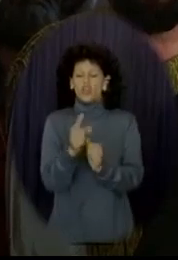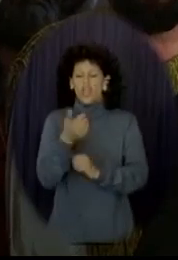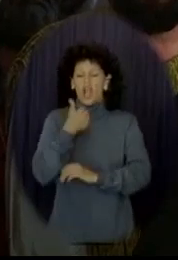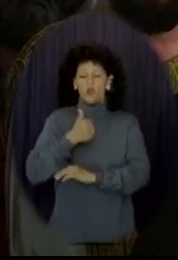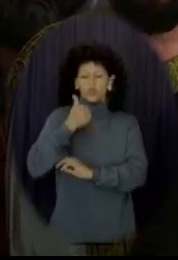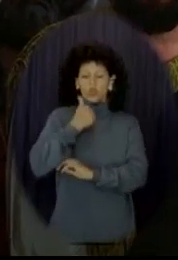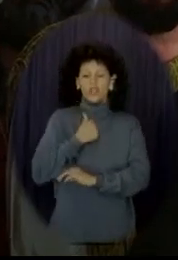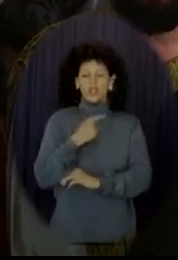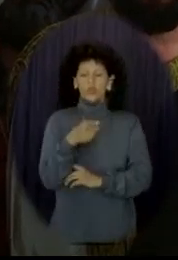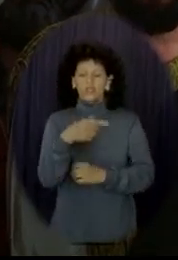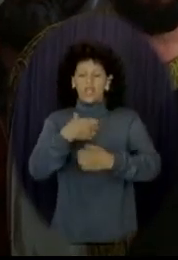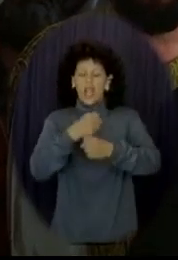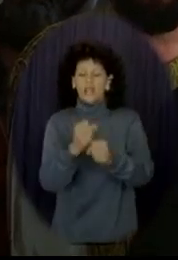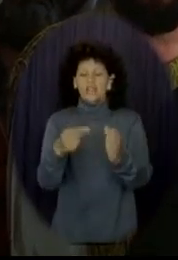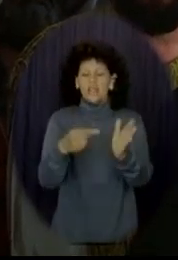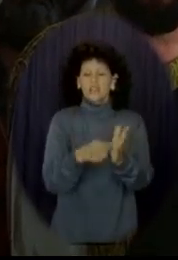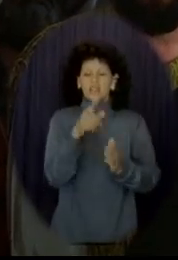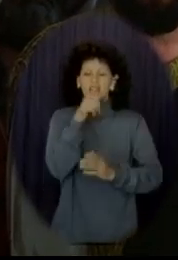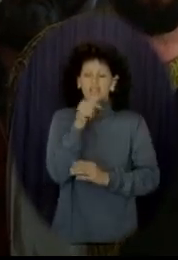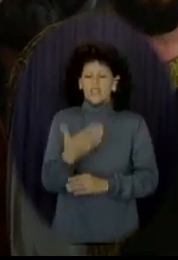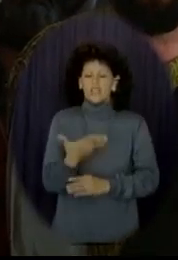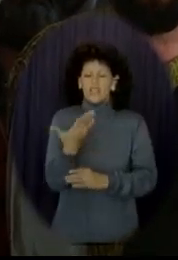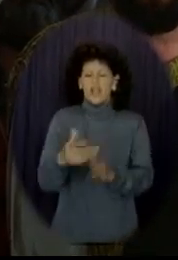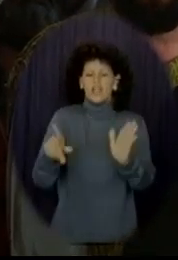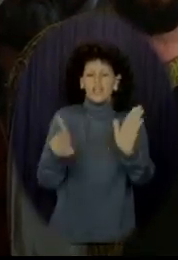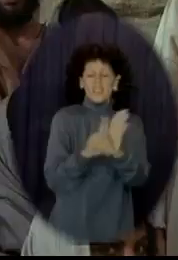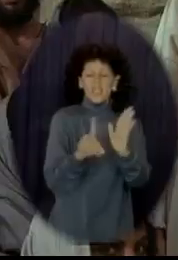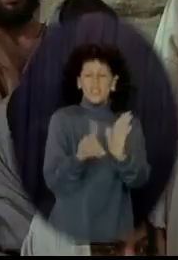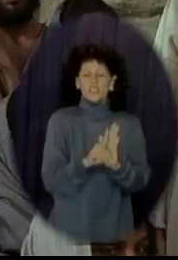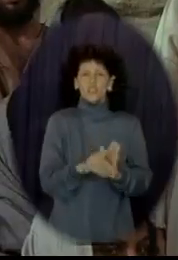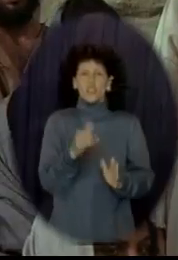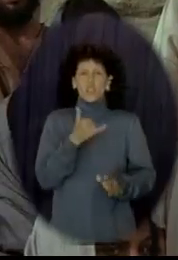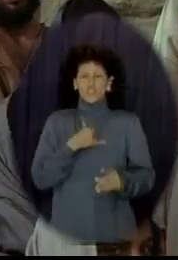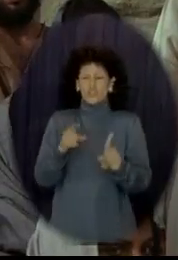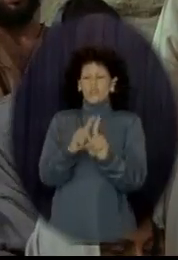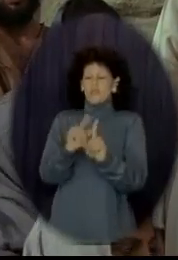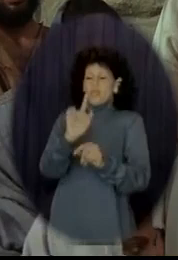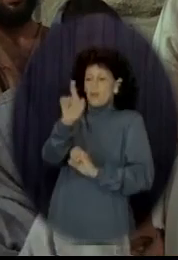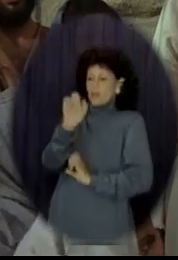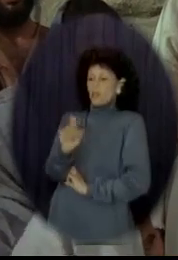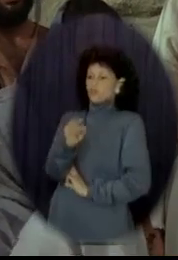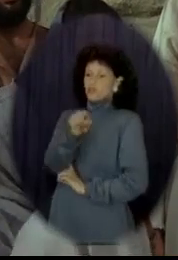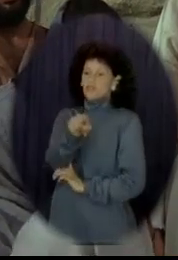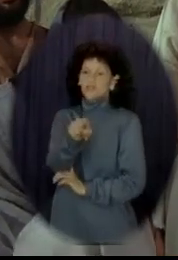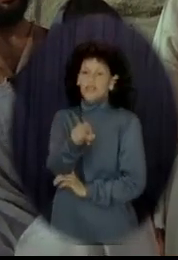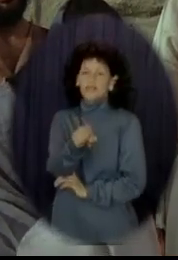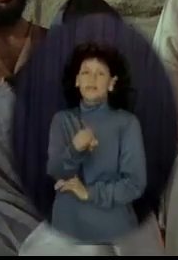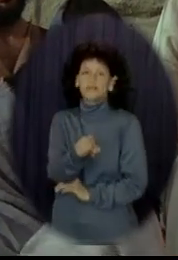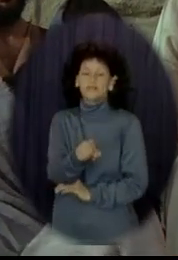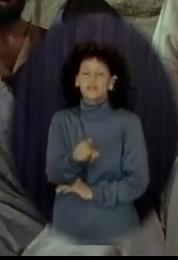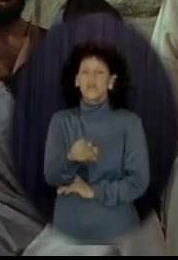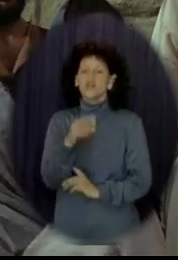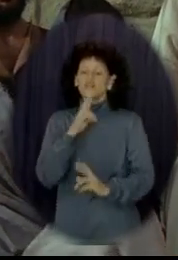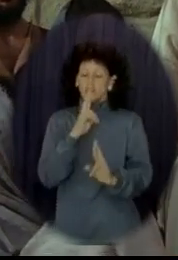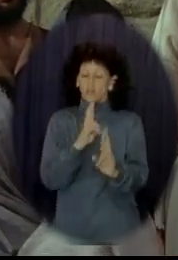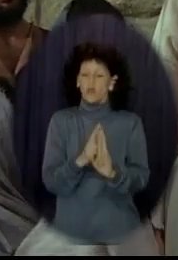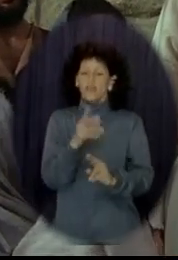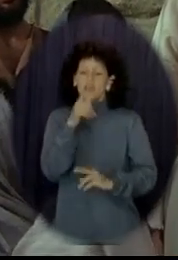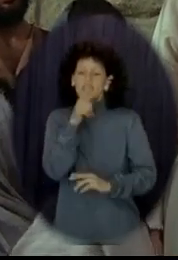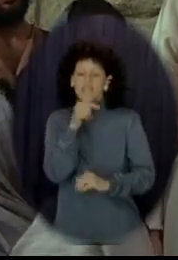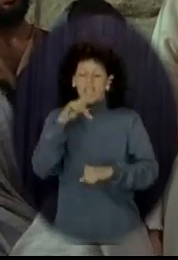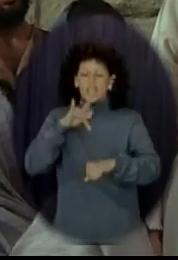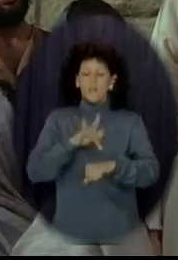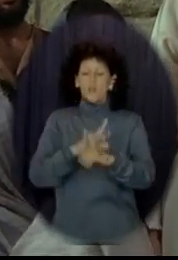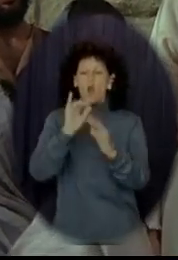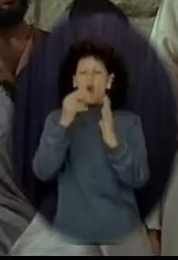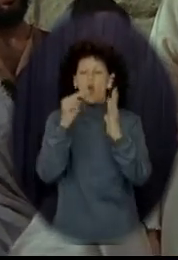qué autoridad haces todo esto? ¿Quién te la dio? Yo también les pregunto. ¿Quién envió a